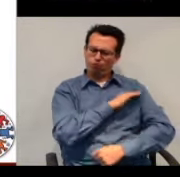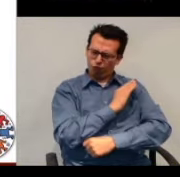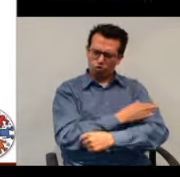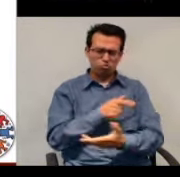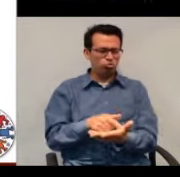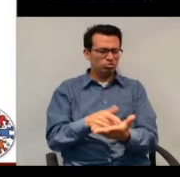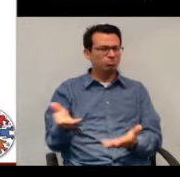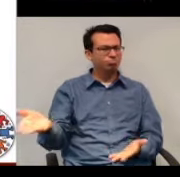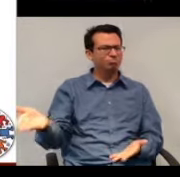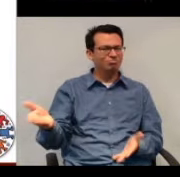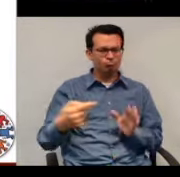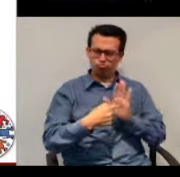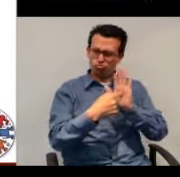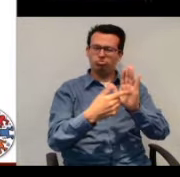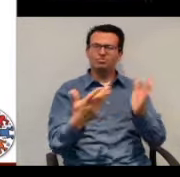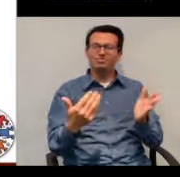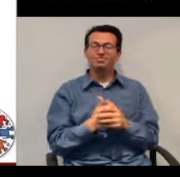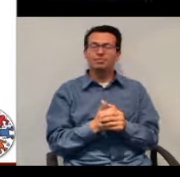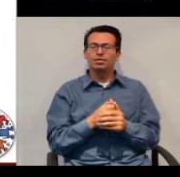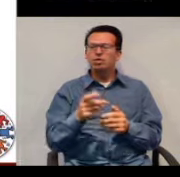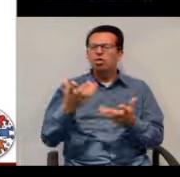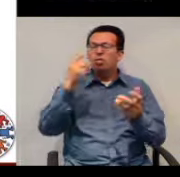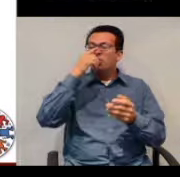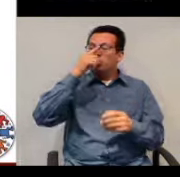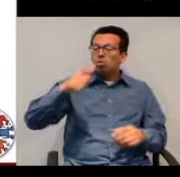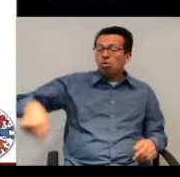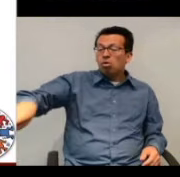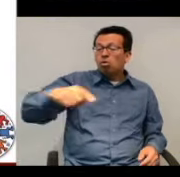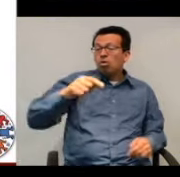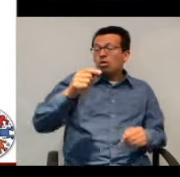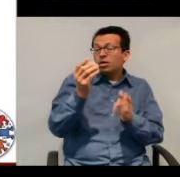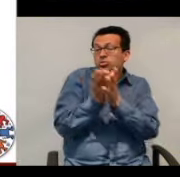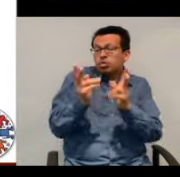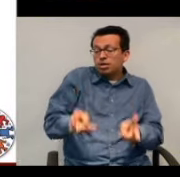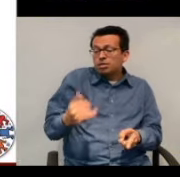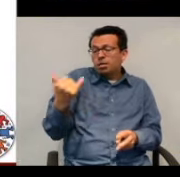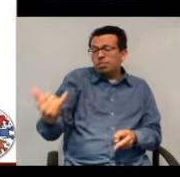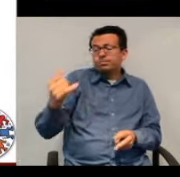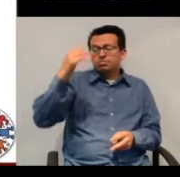de su propia diversidad, puedan potenciar sus capacidades?